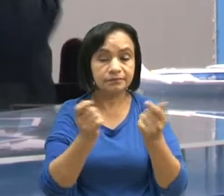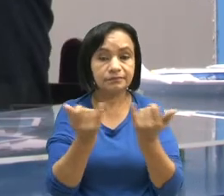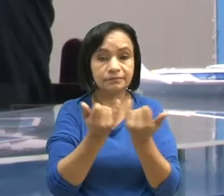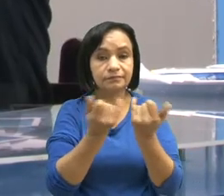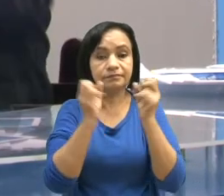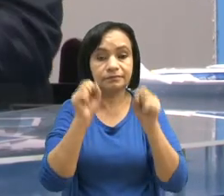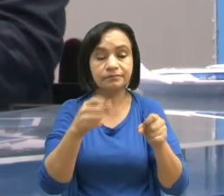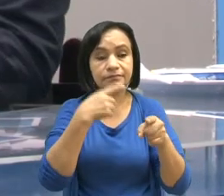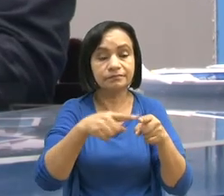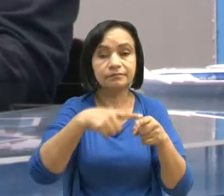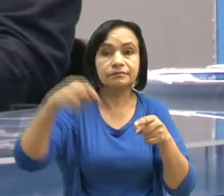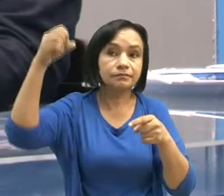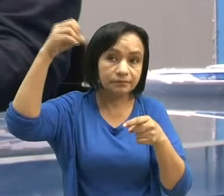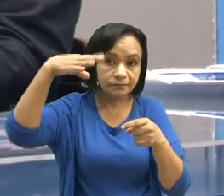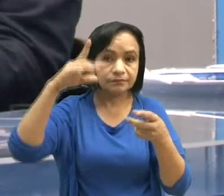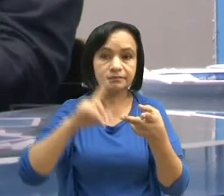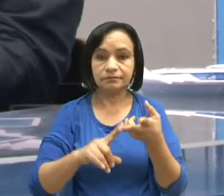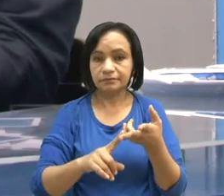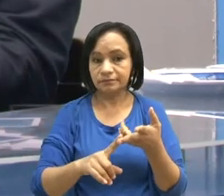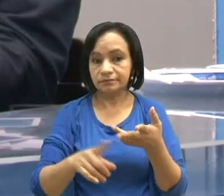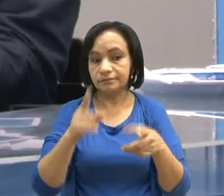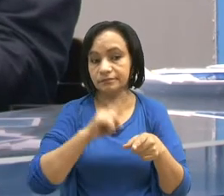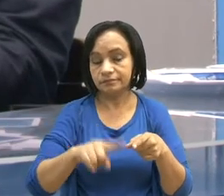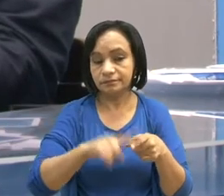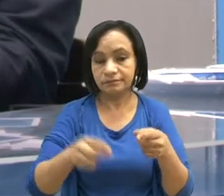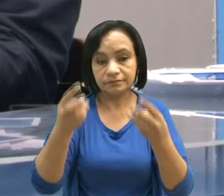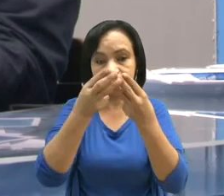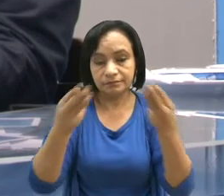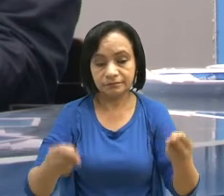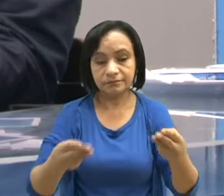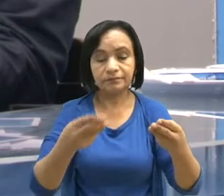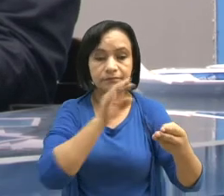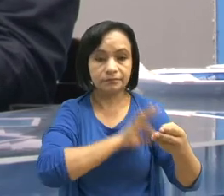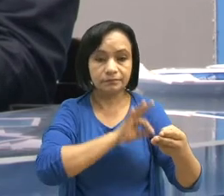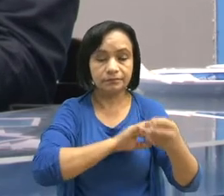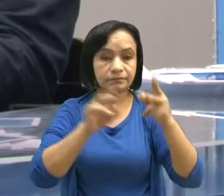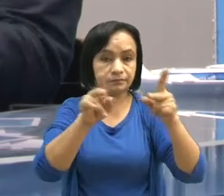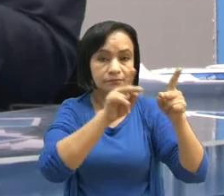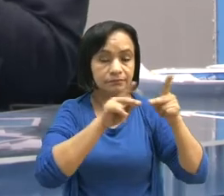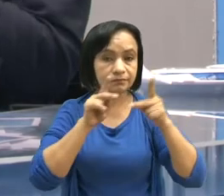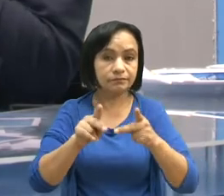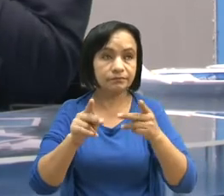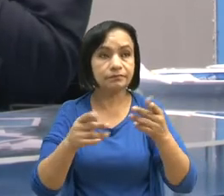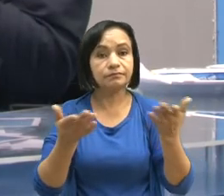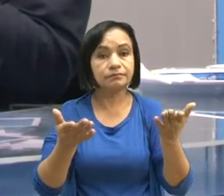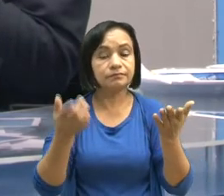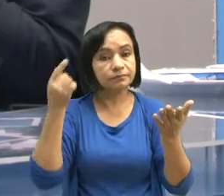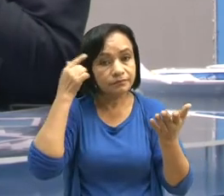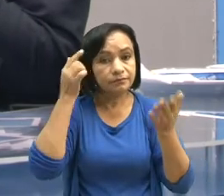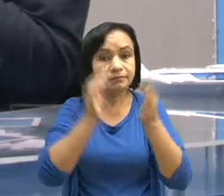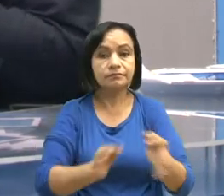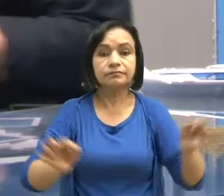Poder pagar la energía eléctrica, poder pagar los químicos, la planilla, etcétera, ¿no? Entonces, Creo que es importante